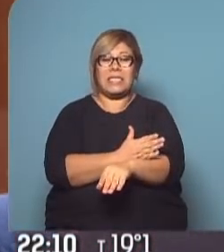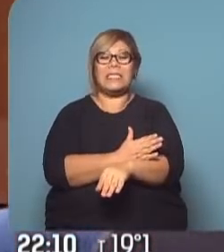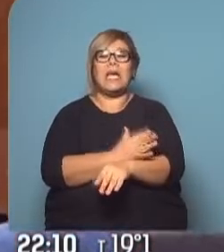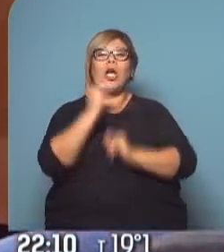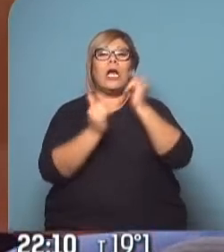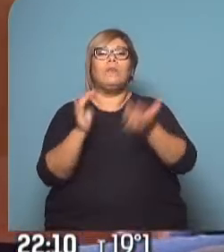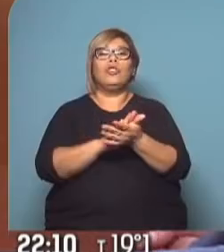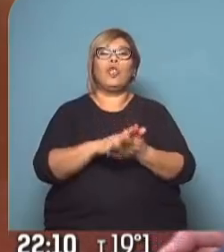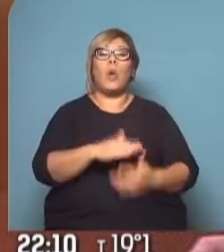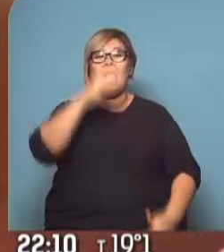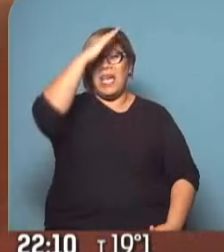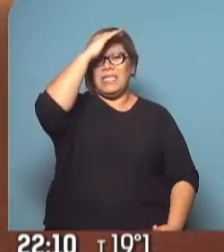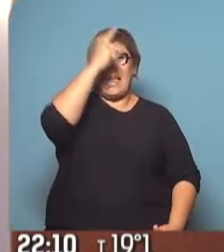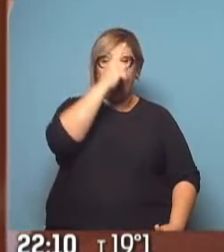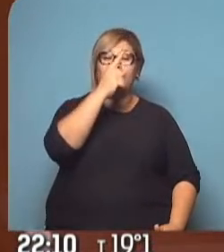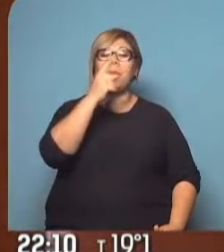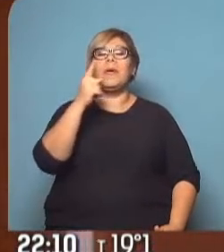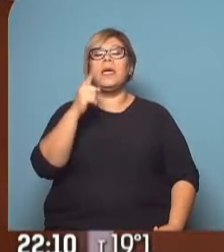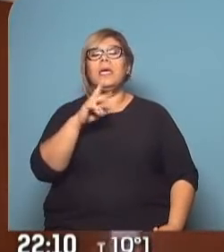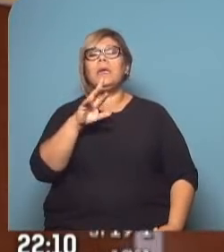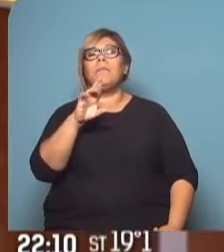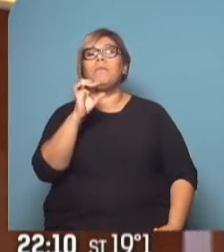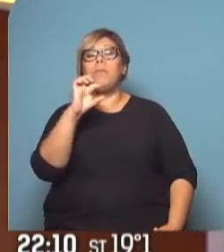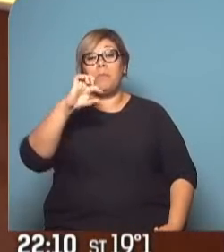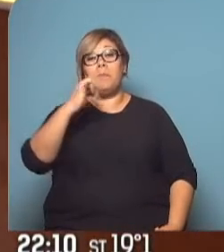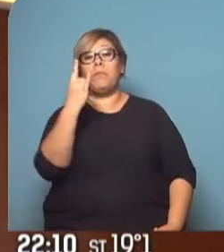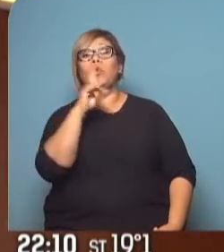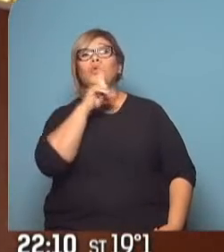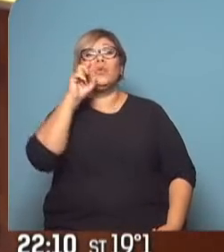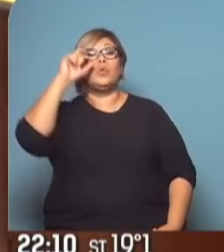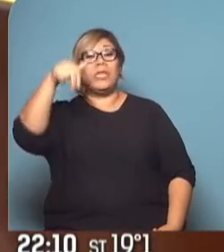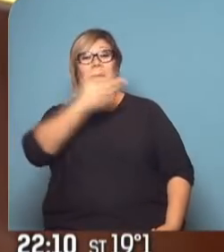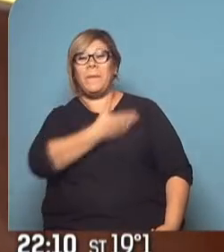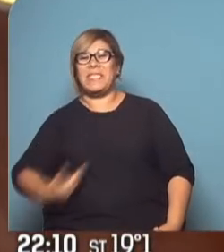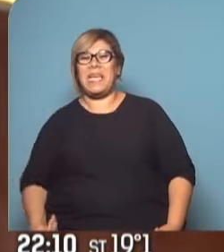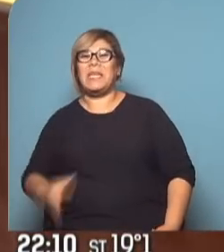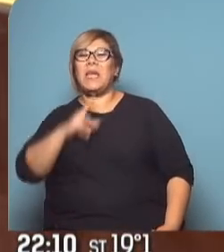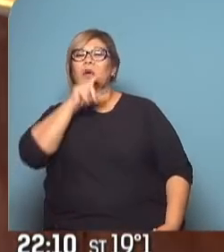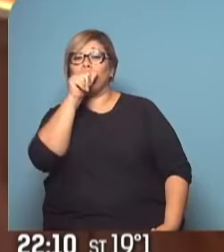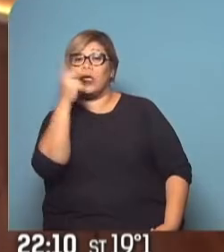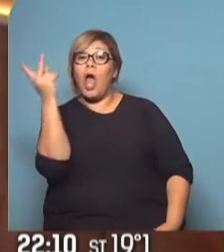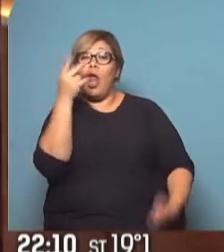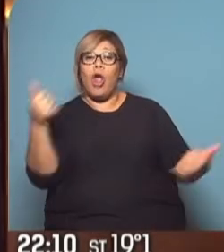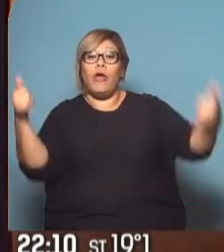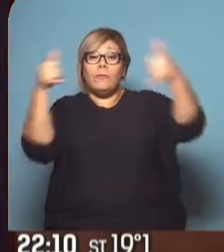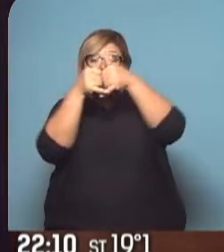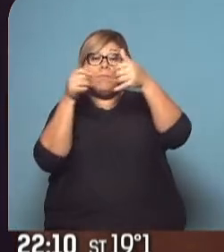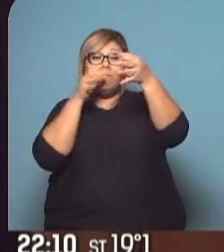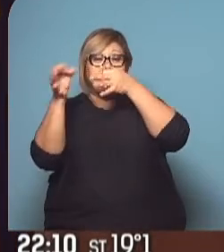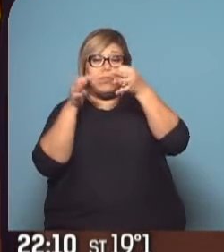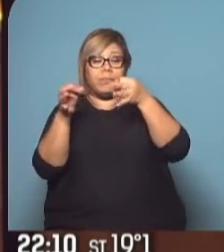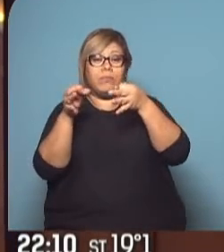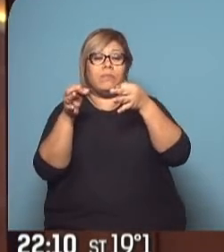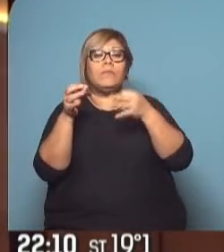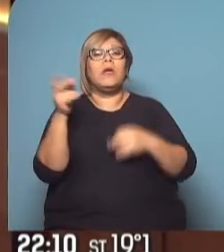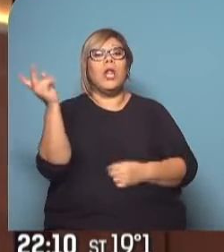y Trump habla de eso, hablaron de ese tema, tocaron ese tema, pero también hubo un pronunciamiento hoy del Grupo de Lima en el